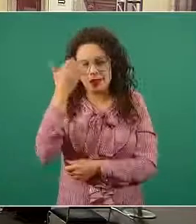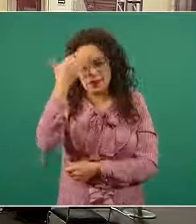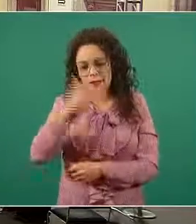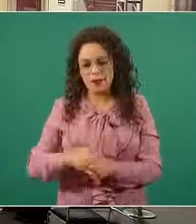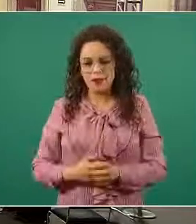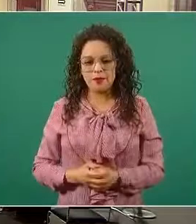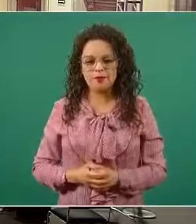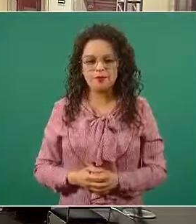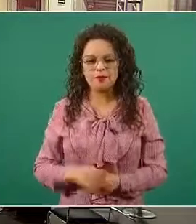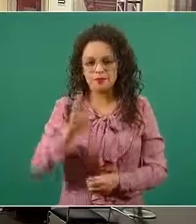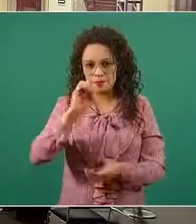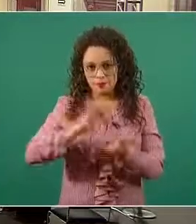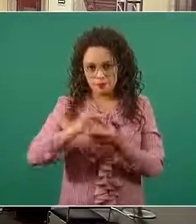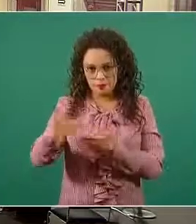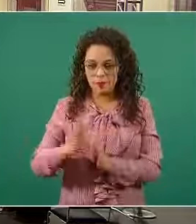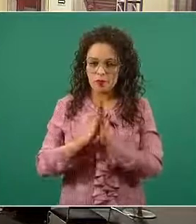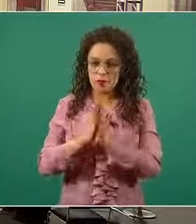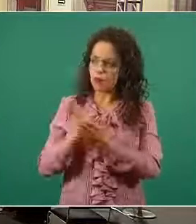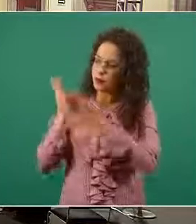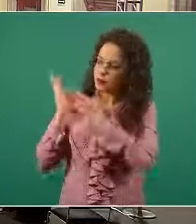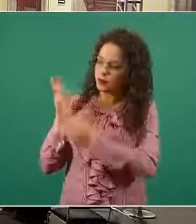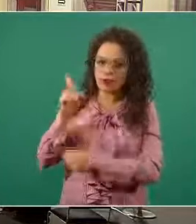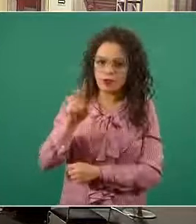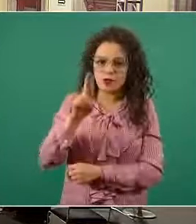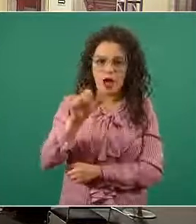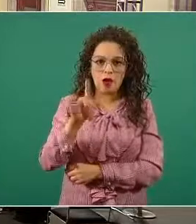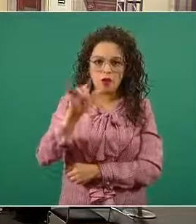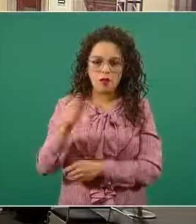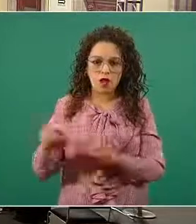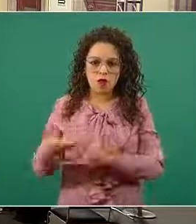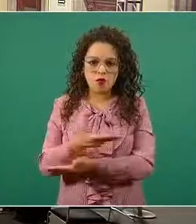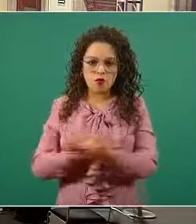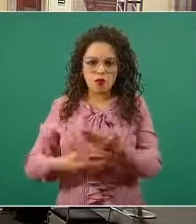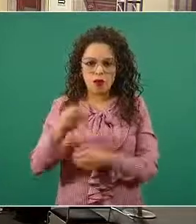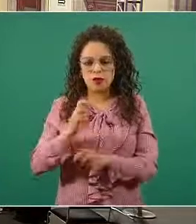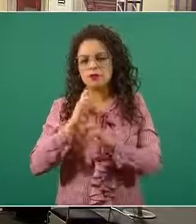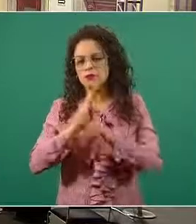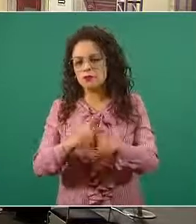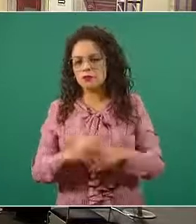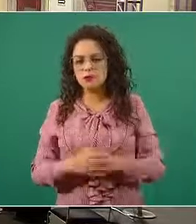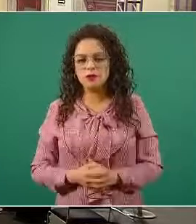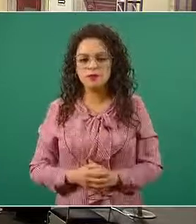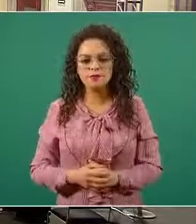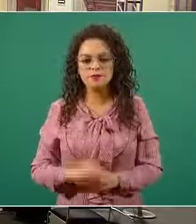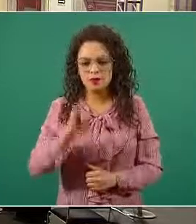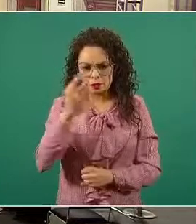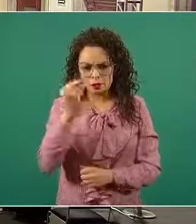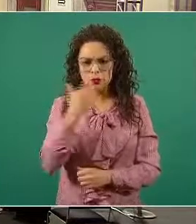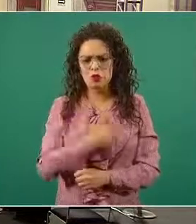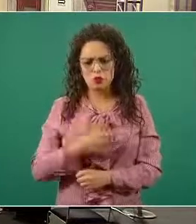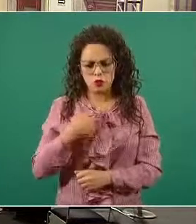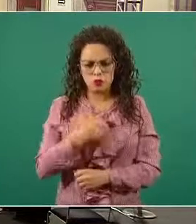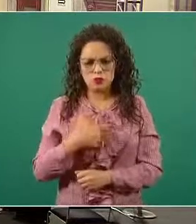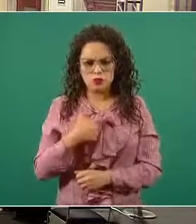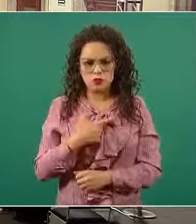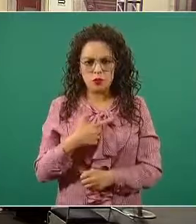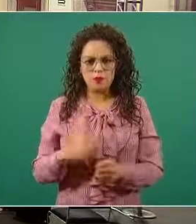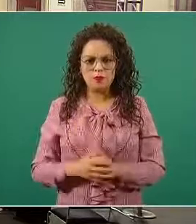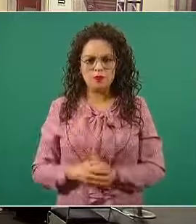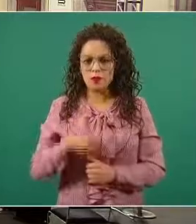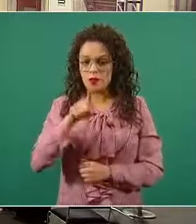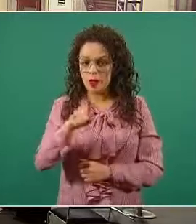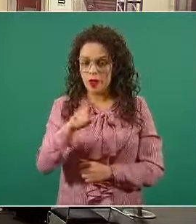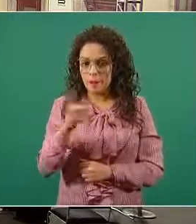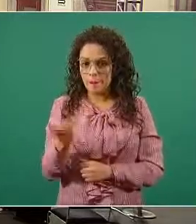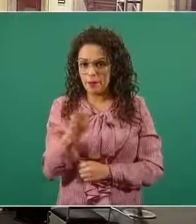de epidemiología si nos puede compartir. Con mucho gusto. Sí, precisamente entiendo entonces la pregunta tiene que ver